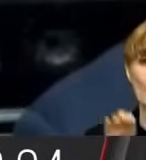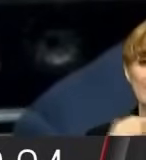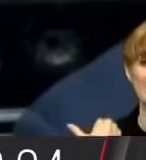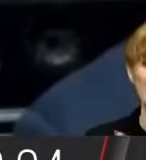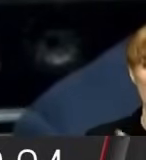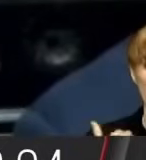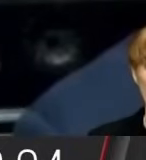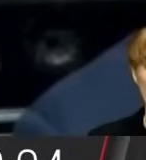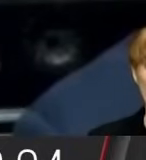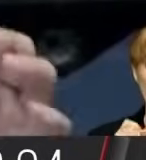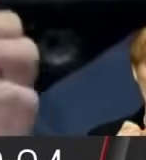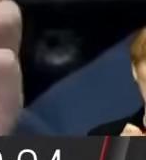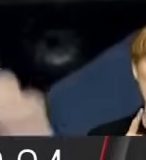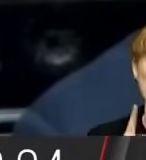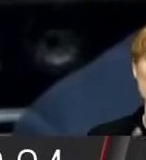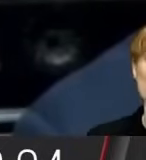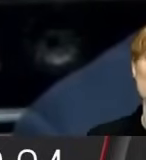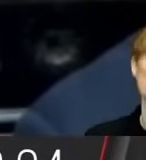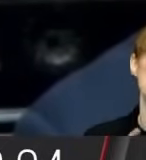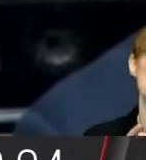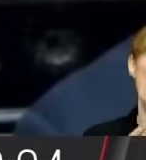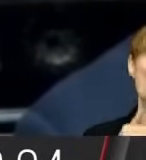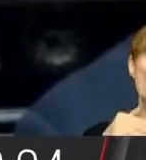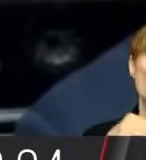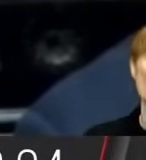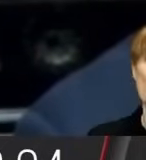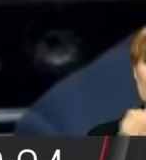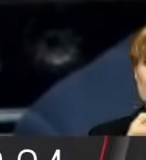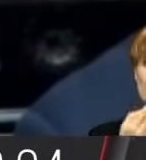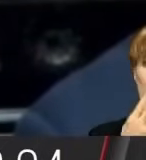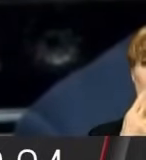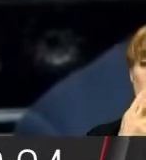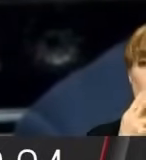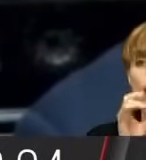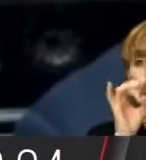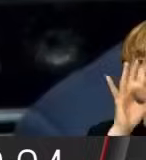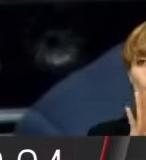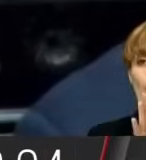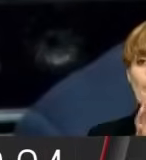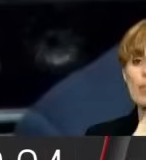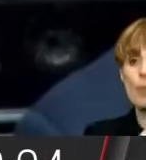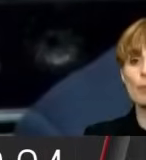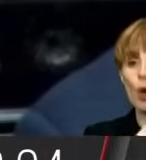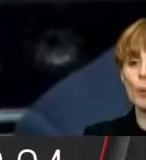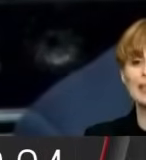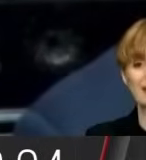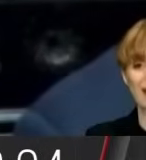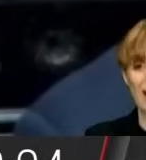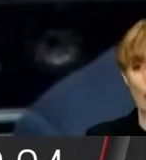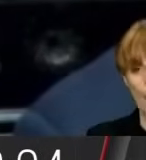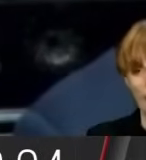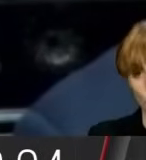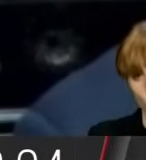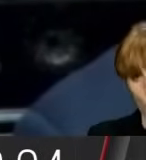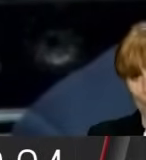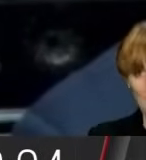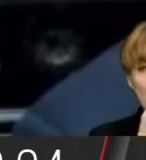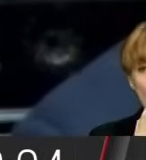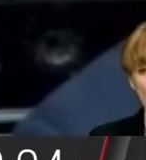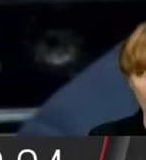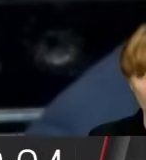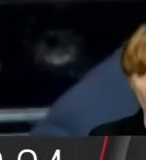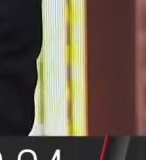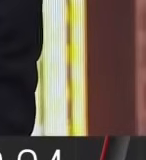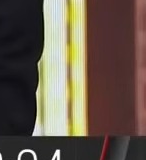el Senado, deje de existir. ¿Qué implica esto? La persona que le falten aportes, cuando una mujer, por